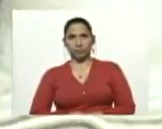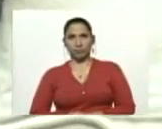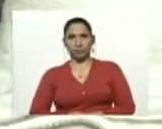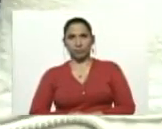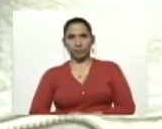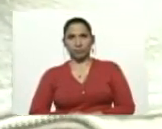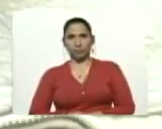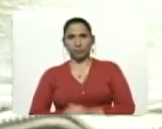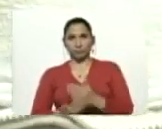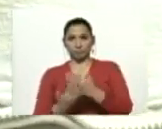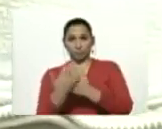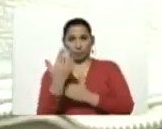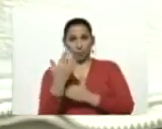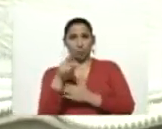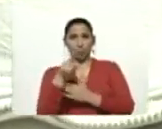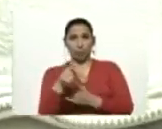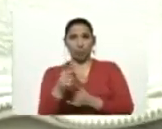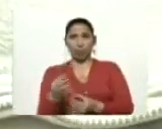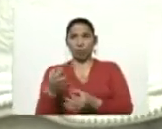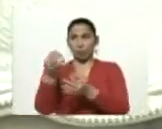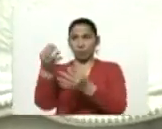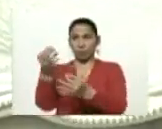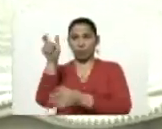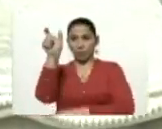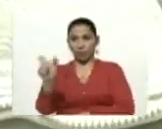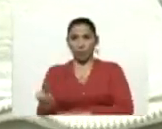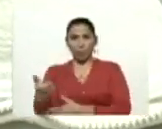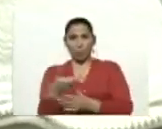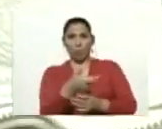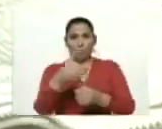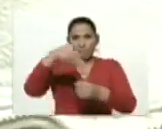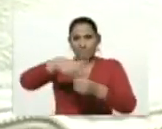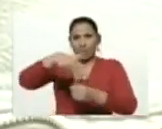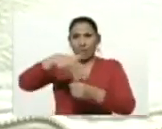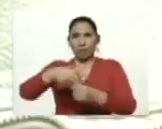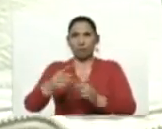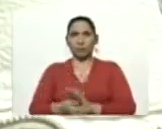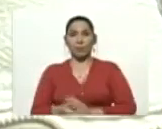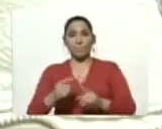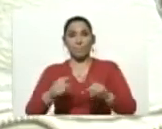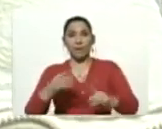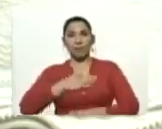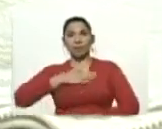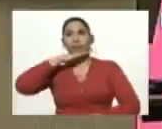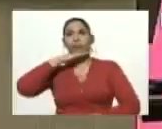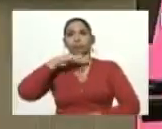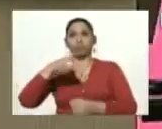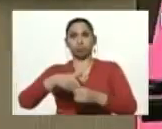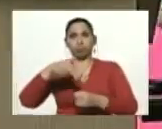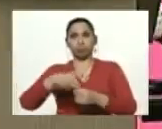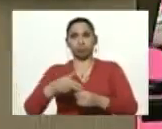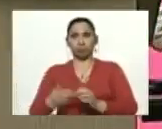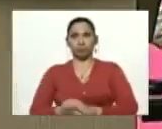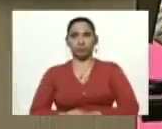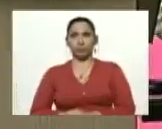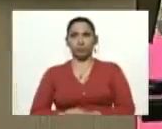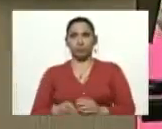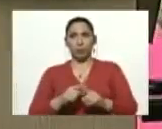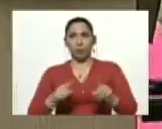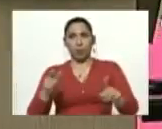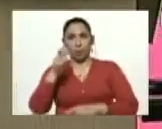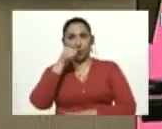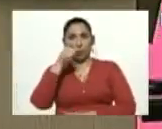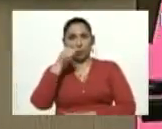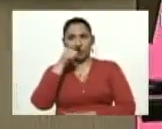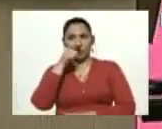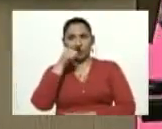Este ticket usted lo entrega al bombero para que le surta del combustible. Otra de las observaciones